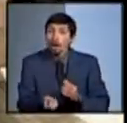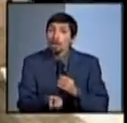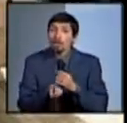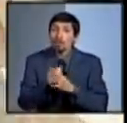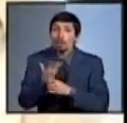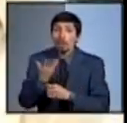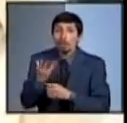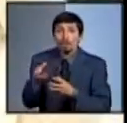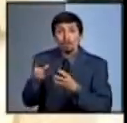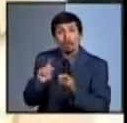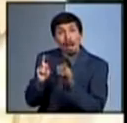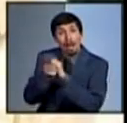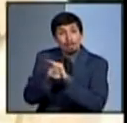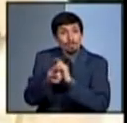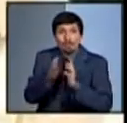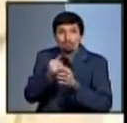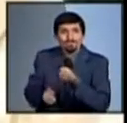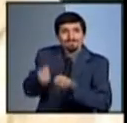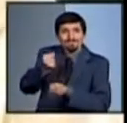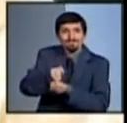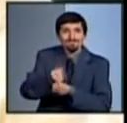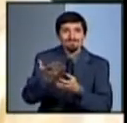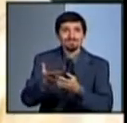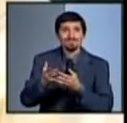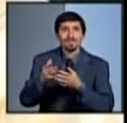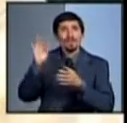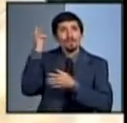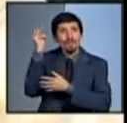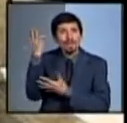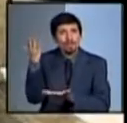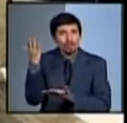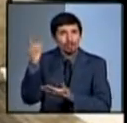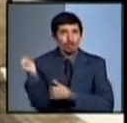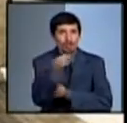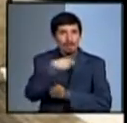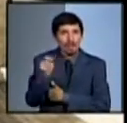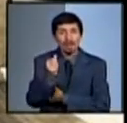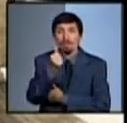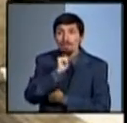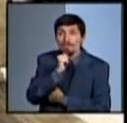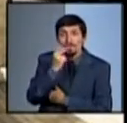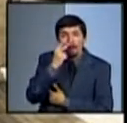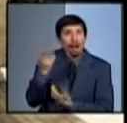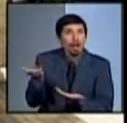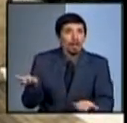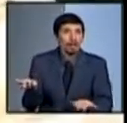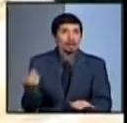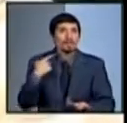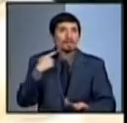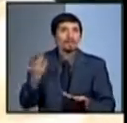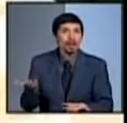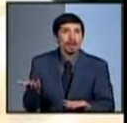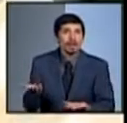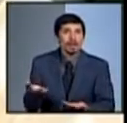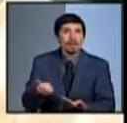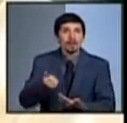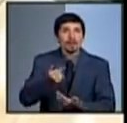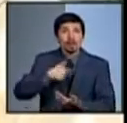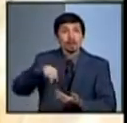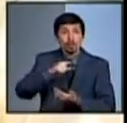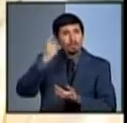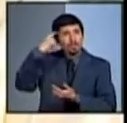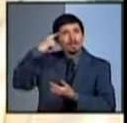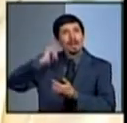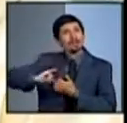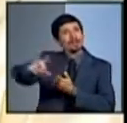una generación de recambio, y tal vez la Federación de Tenis falló en eso. Vieron que tal vez los íbamos a tener